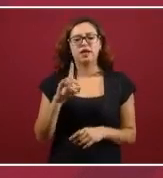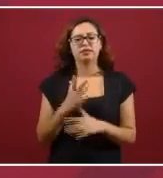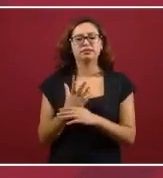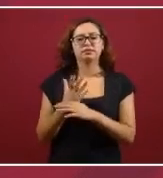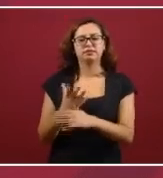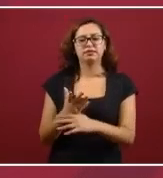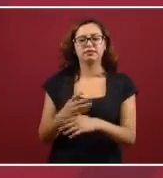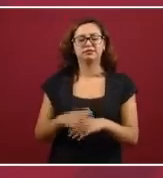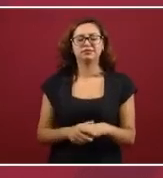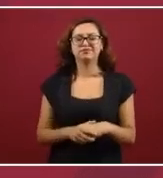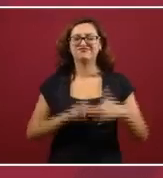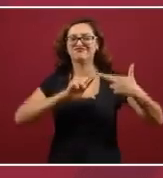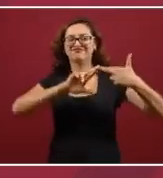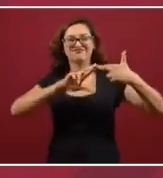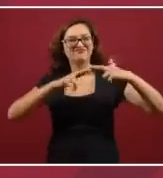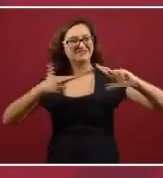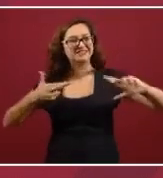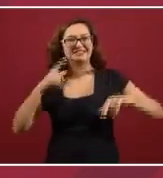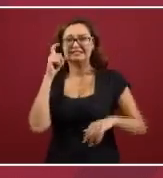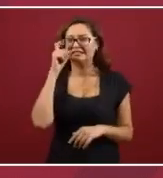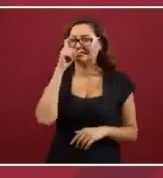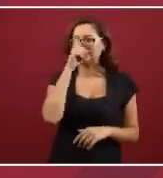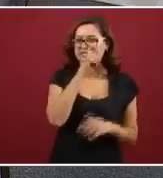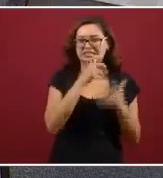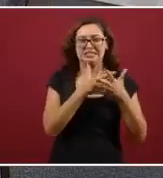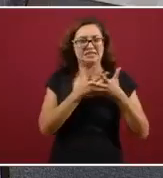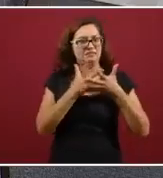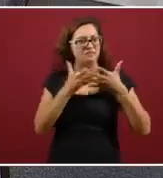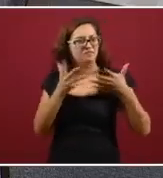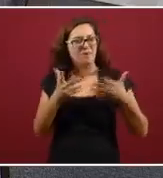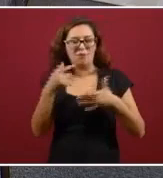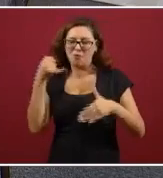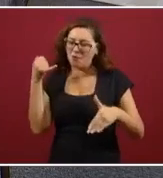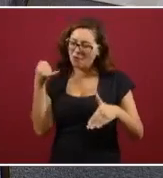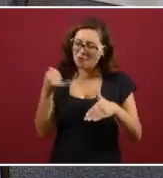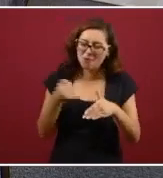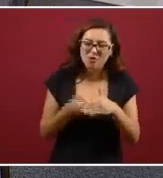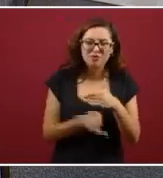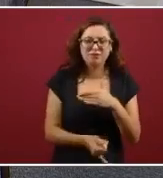Esta relación tan compleja, tan amplia, de gran profundidad,